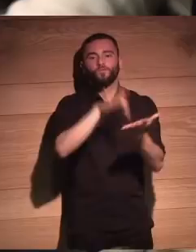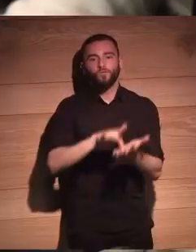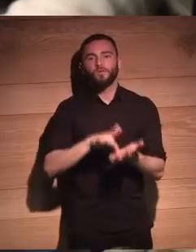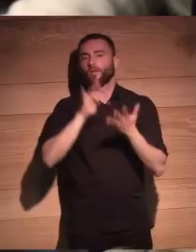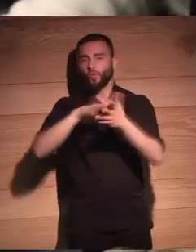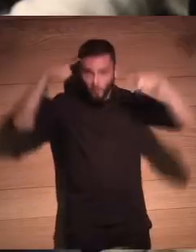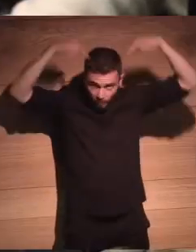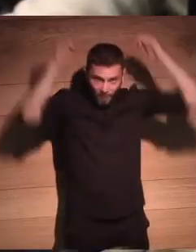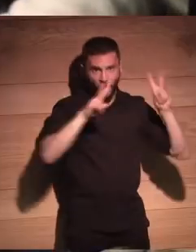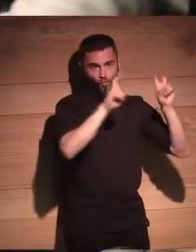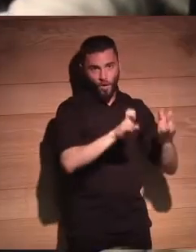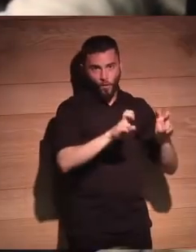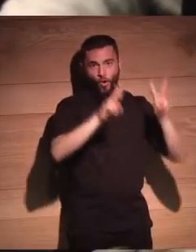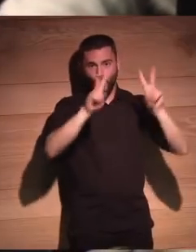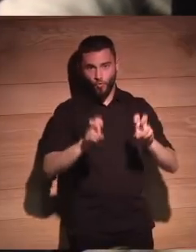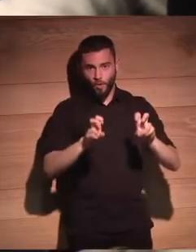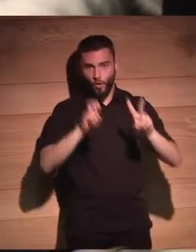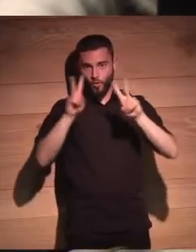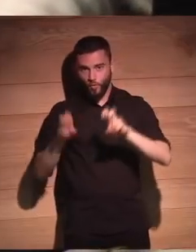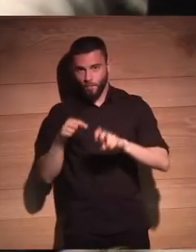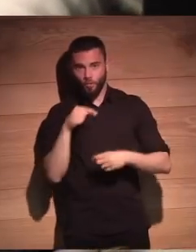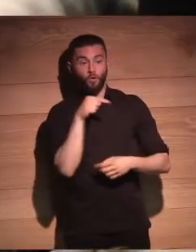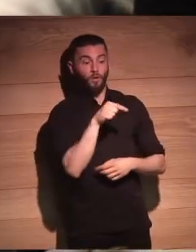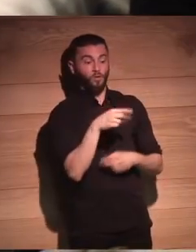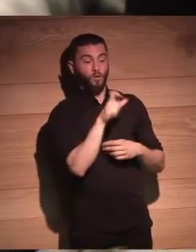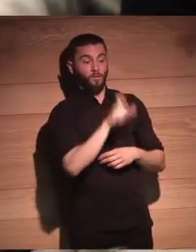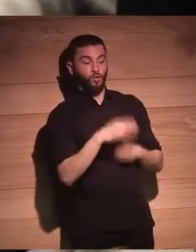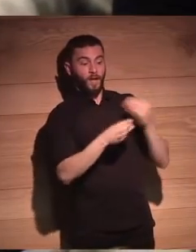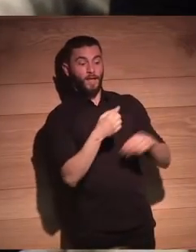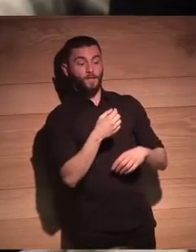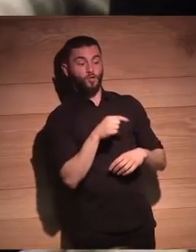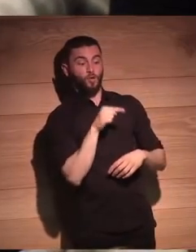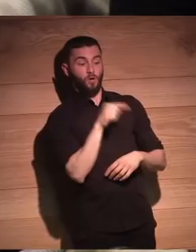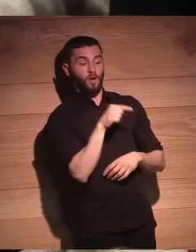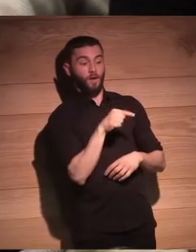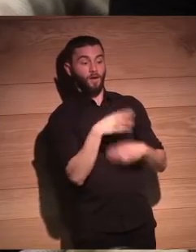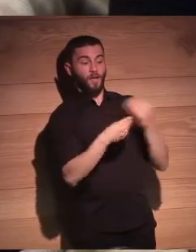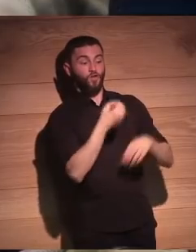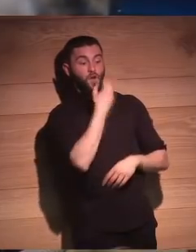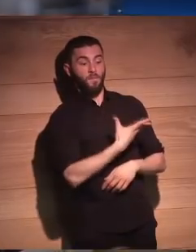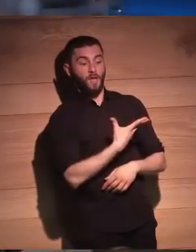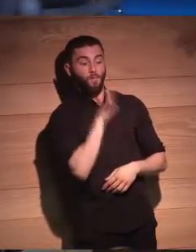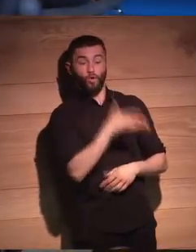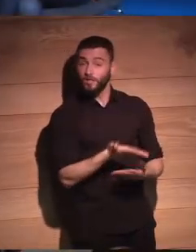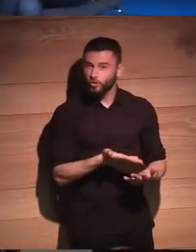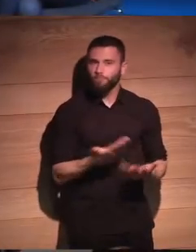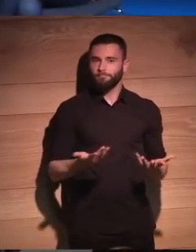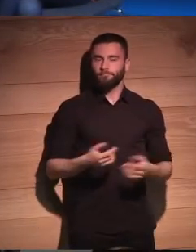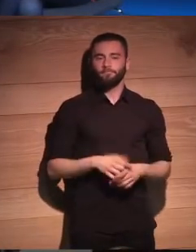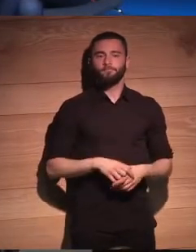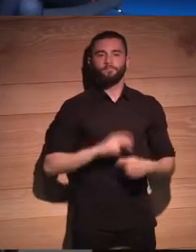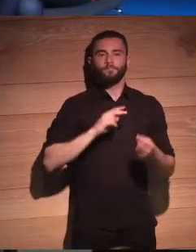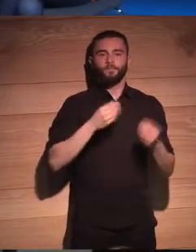nuevo Batman, quien lo ha realizado lo ha sabido realizar bien? Y antes de que contesten